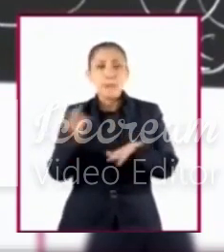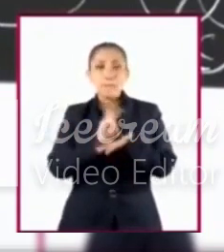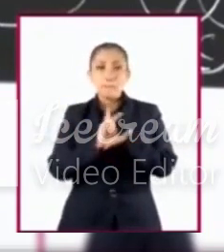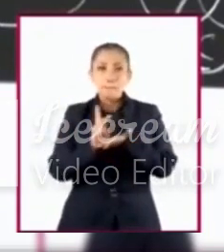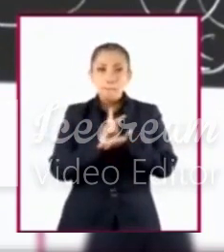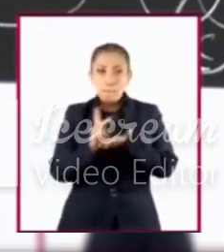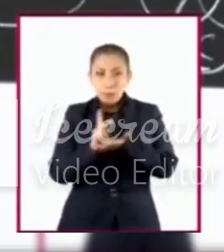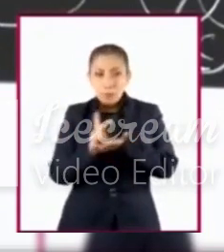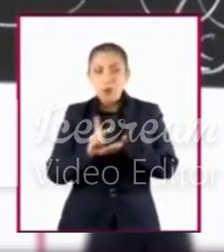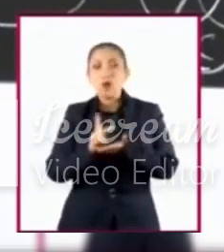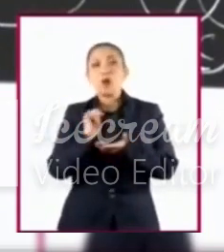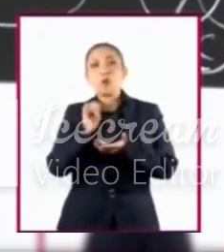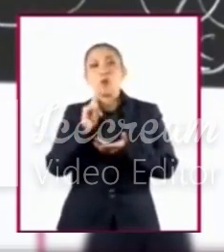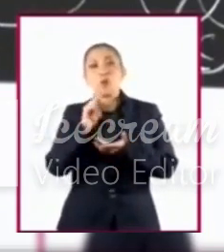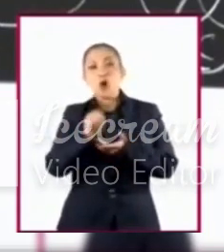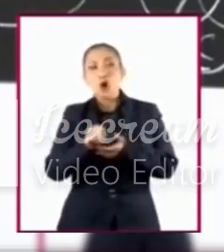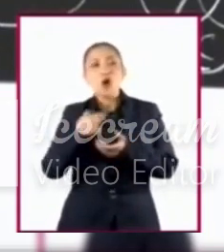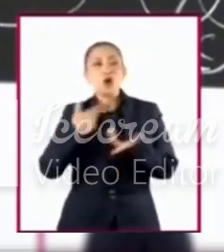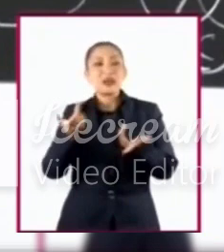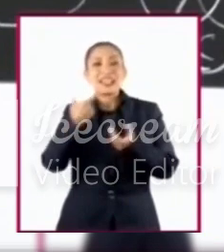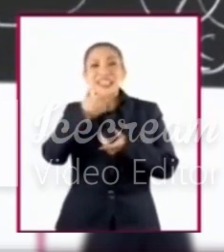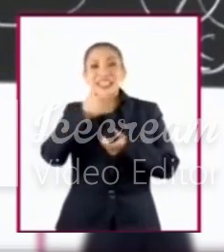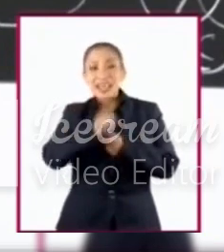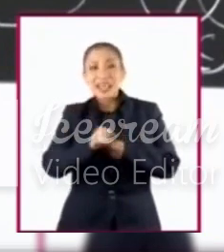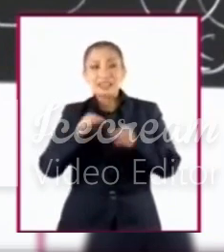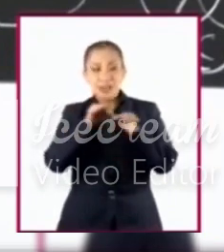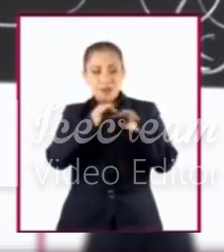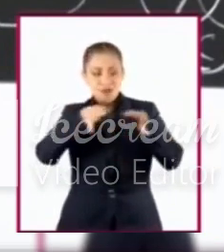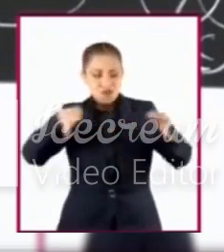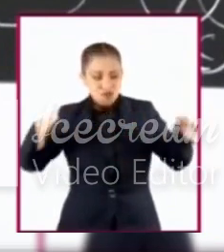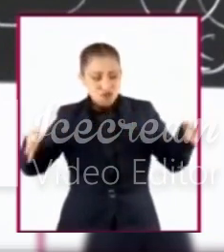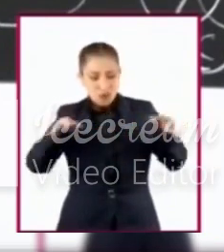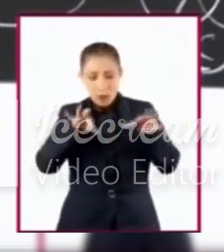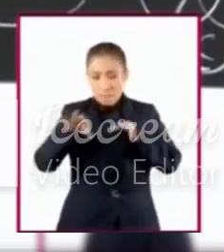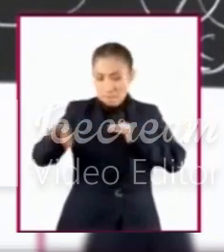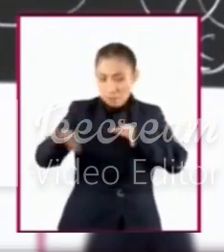plumones o gises, regla, cinta métrica o flexómetro.